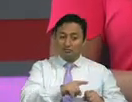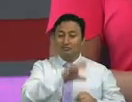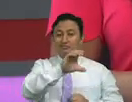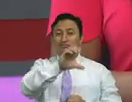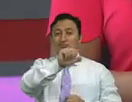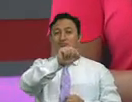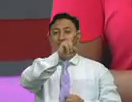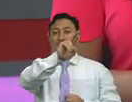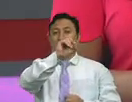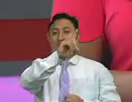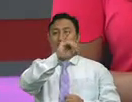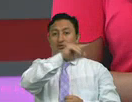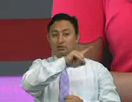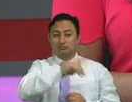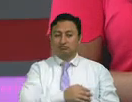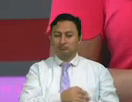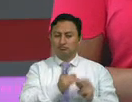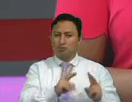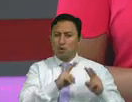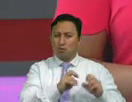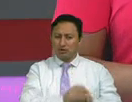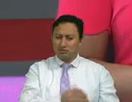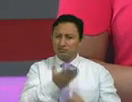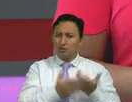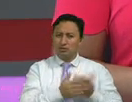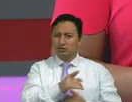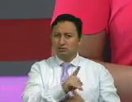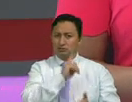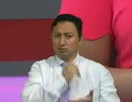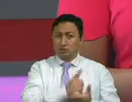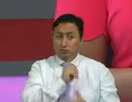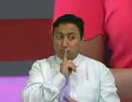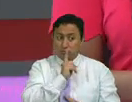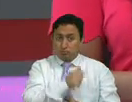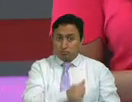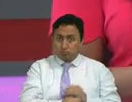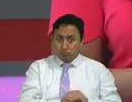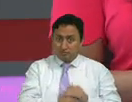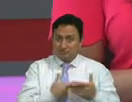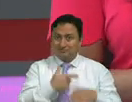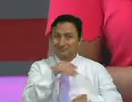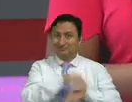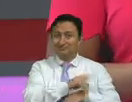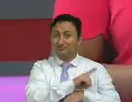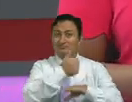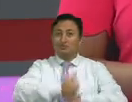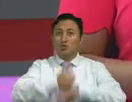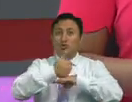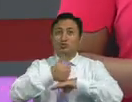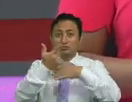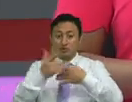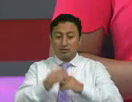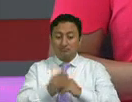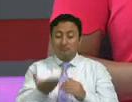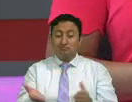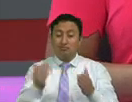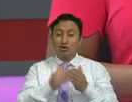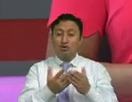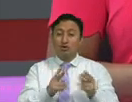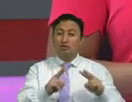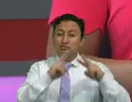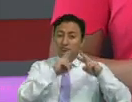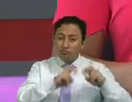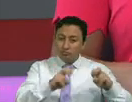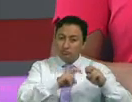investigara si hubo la intención de esconder la verdad en horas de la tarde varias autoridades realizaron la reconstrucción de los